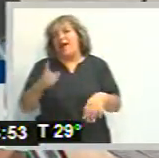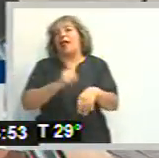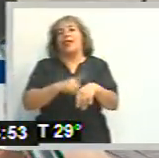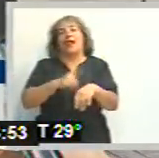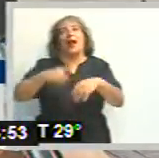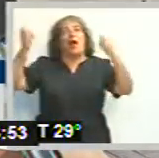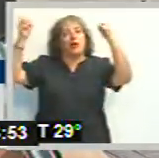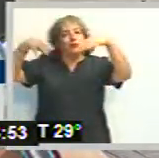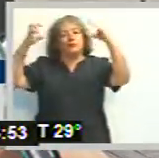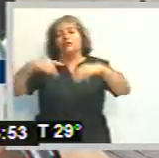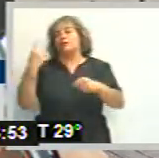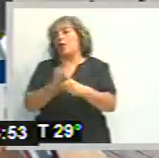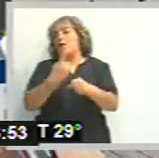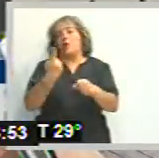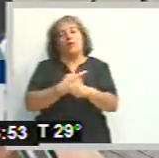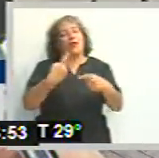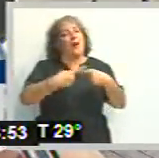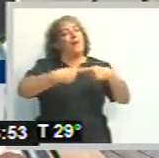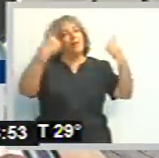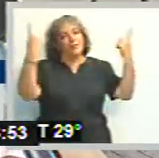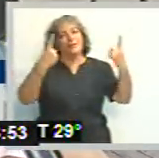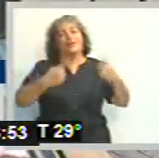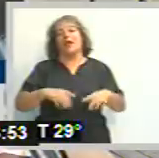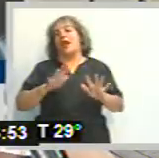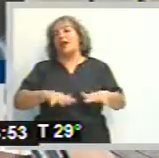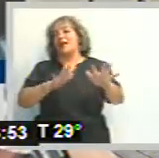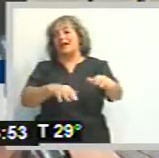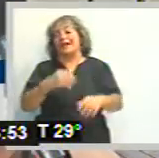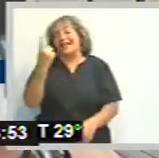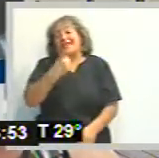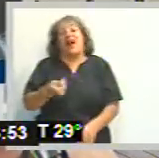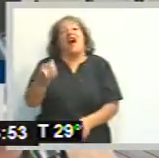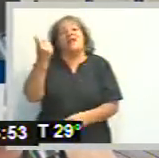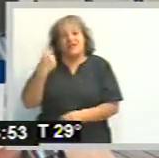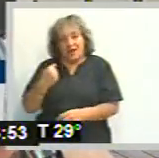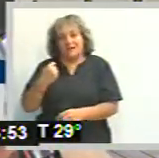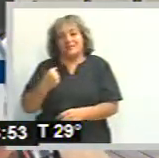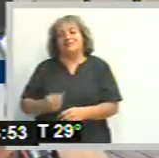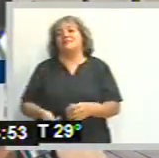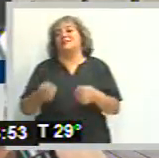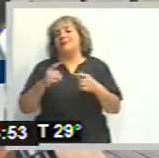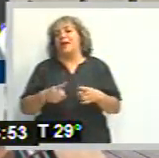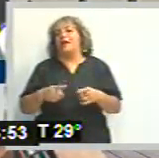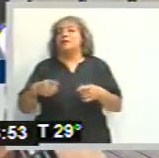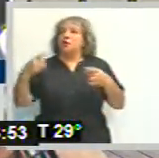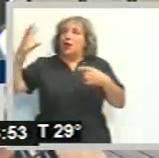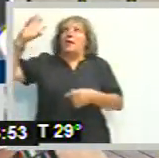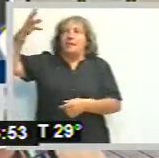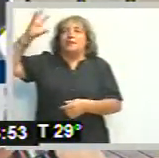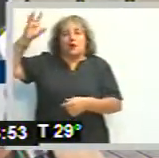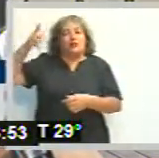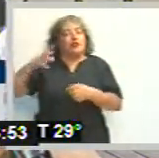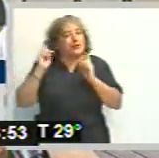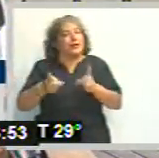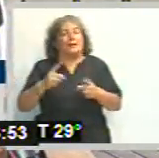dejó dar iniciado los desfiles de Ernesto Lendo, ¿no? Recién ayer, bueno, no, contra el pronóstico, porque el pronóstico